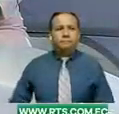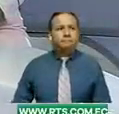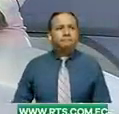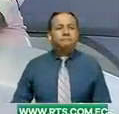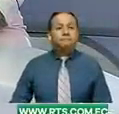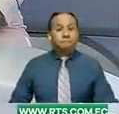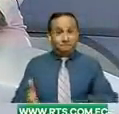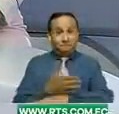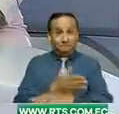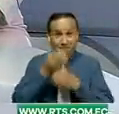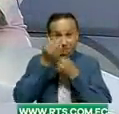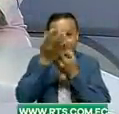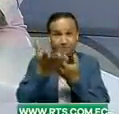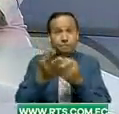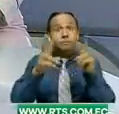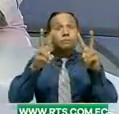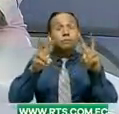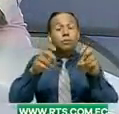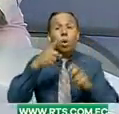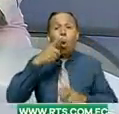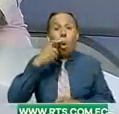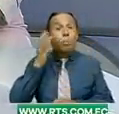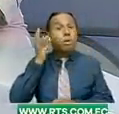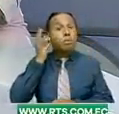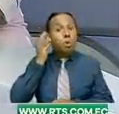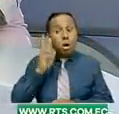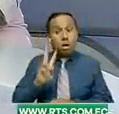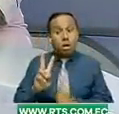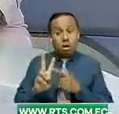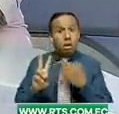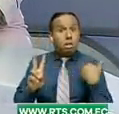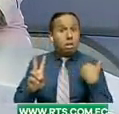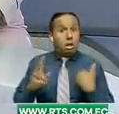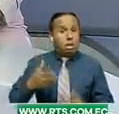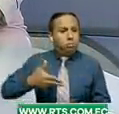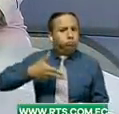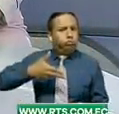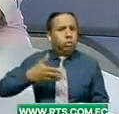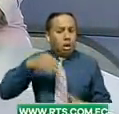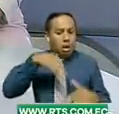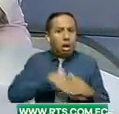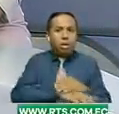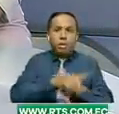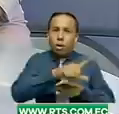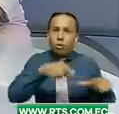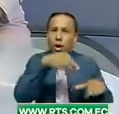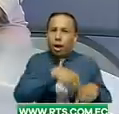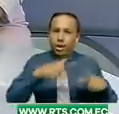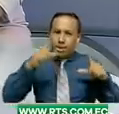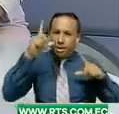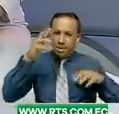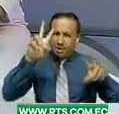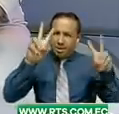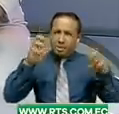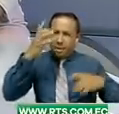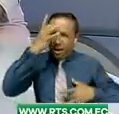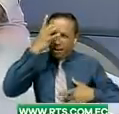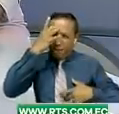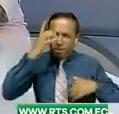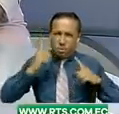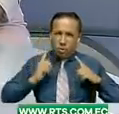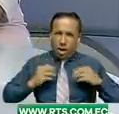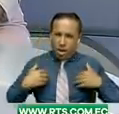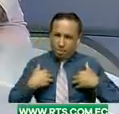Tal como lo anunciamos, un hombre y una mujer armados robaron en un consultorio veterinario en el sur de Guayaquil. Los